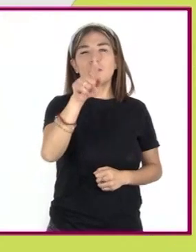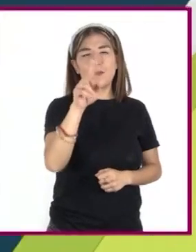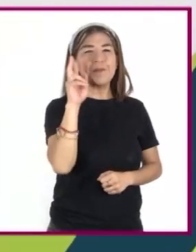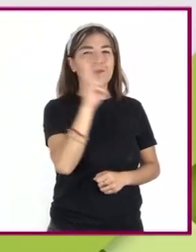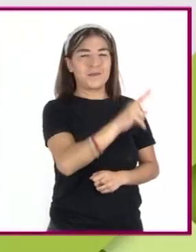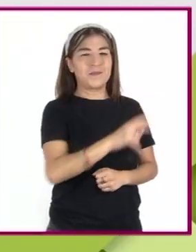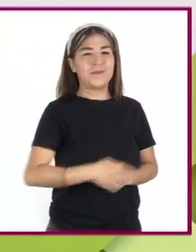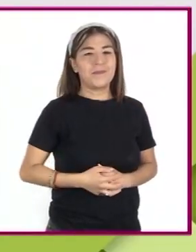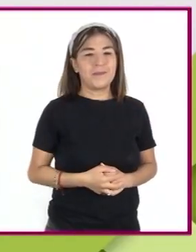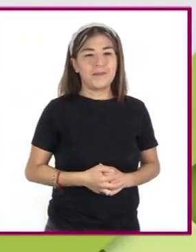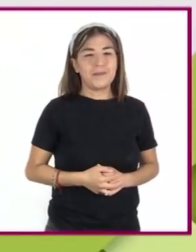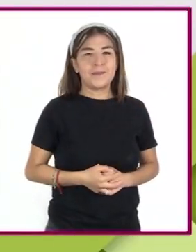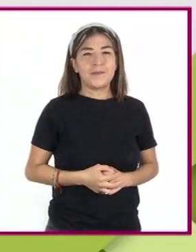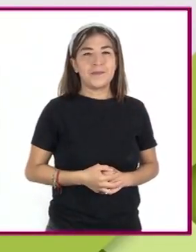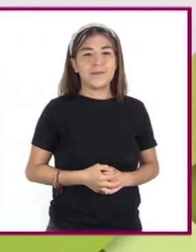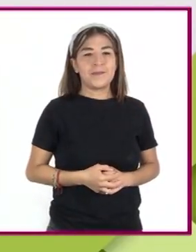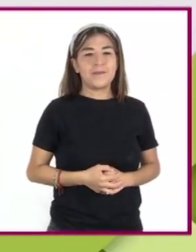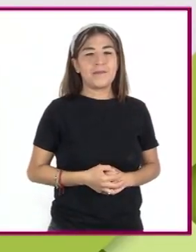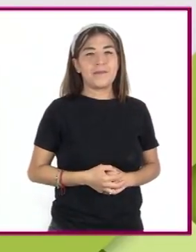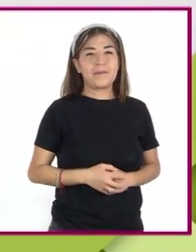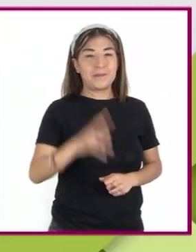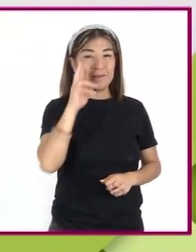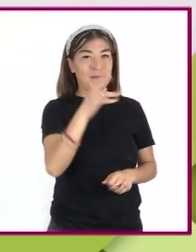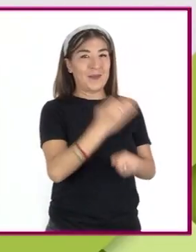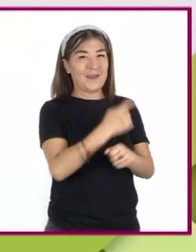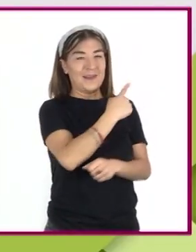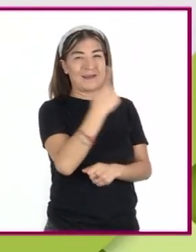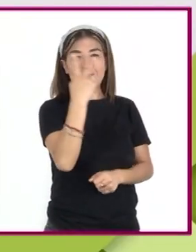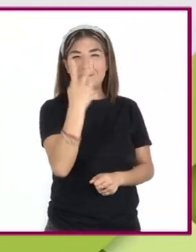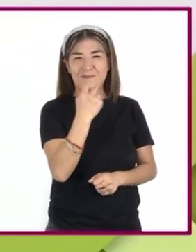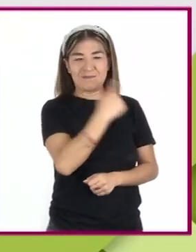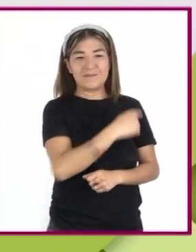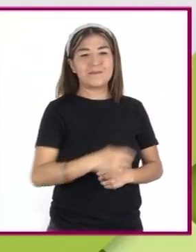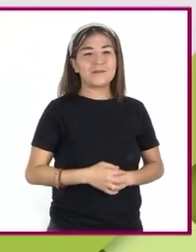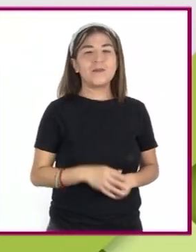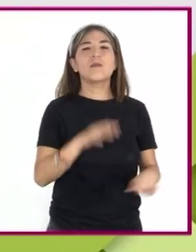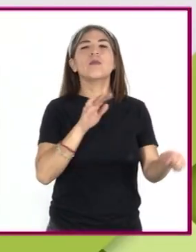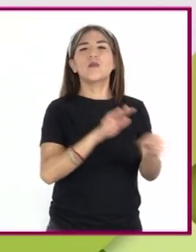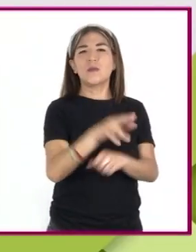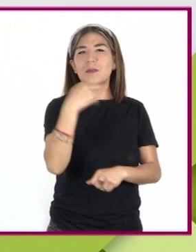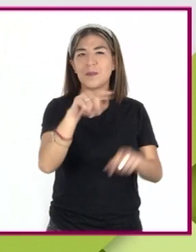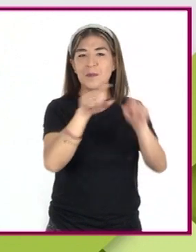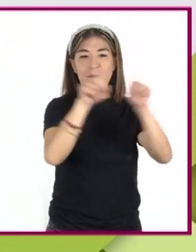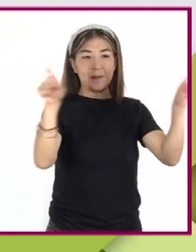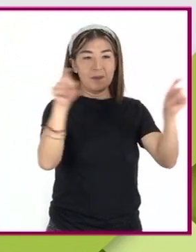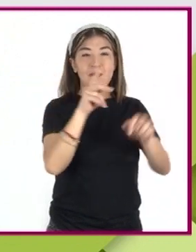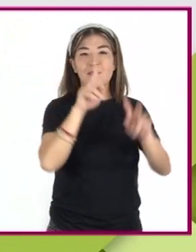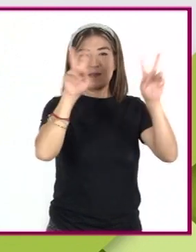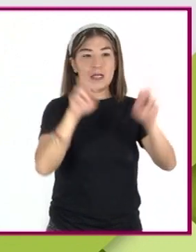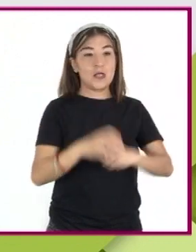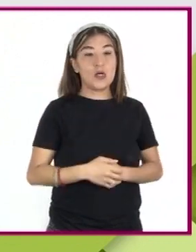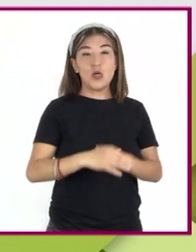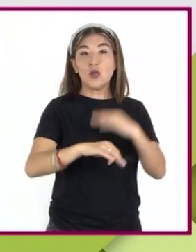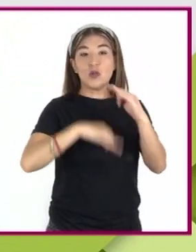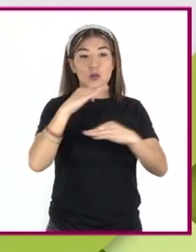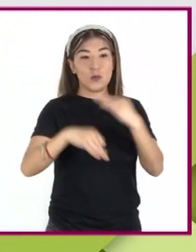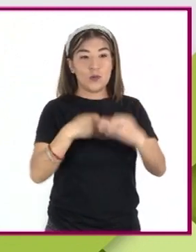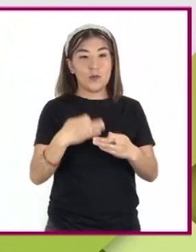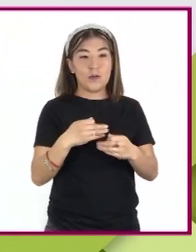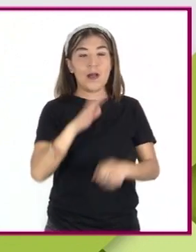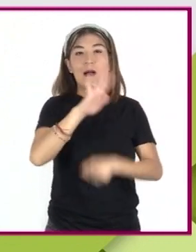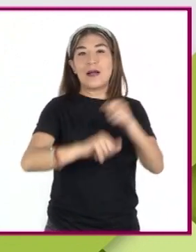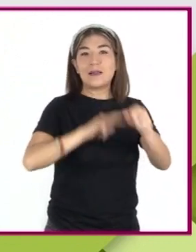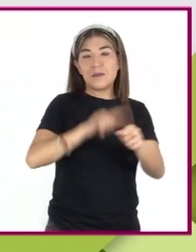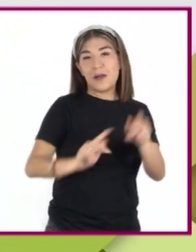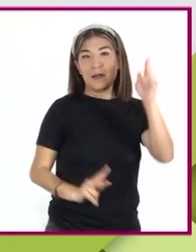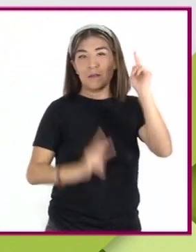pista. En pantalla pueden observar la frase: todos los seres vivos estamos